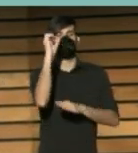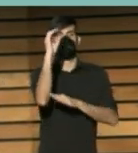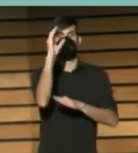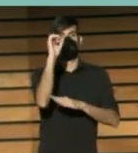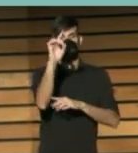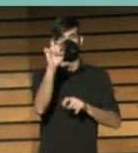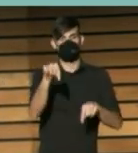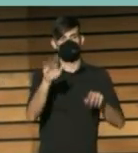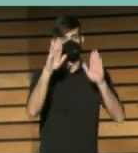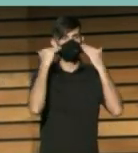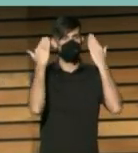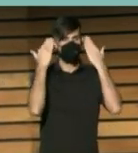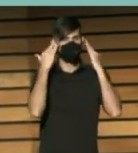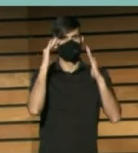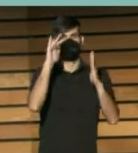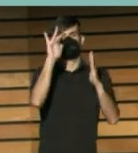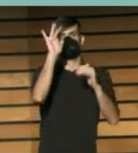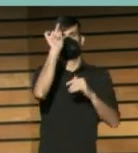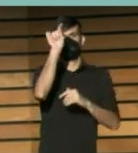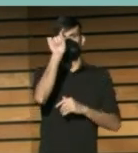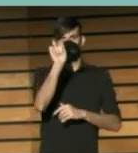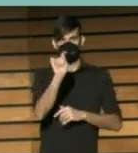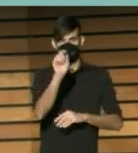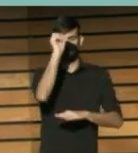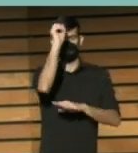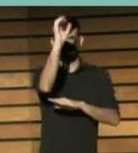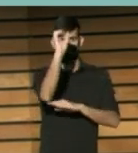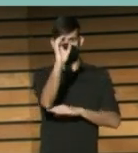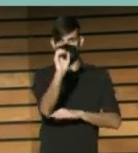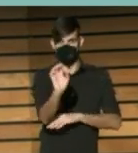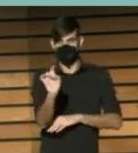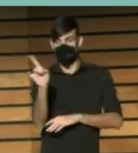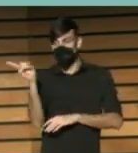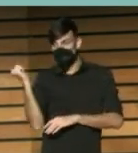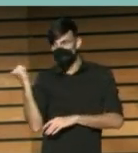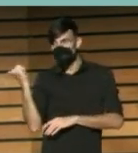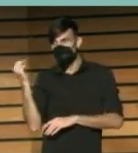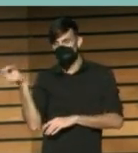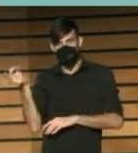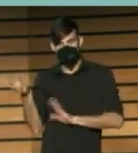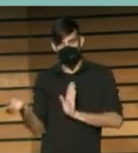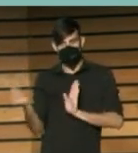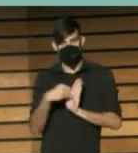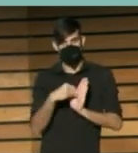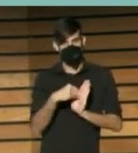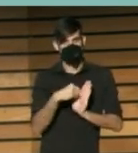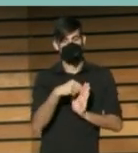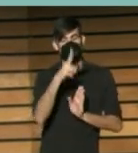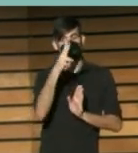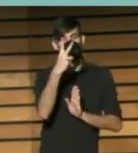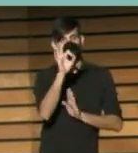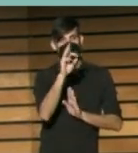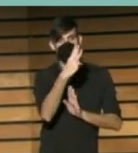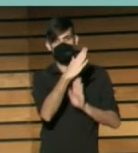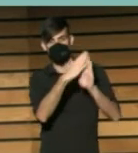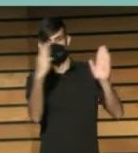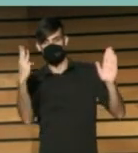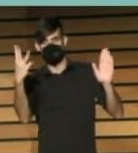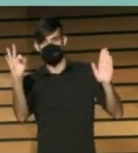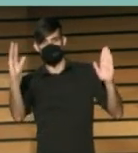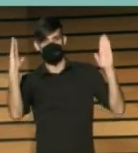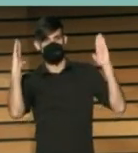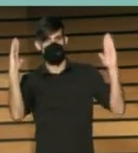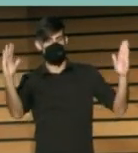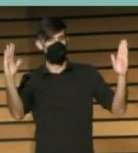este congreso, ¿cómo insertamos todo esto en la Agenda 2030, que sin duda alguna es el gran reto